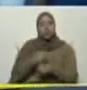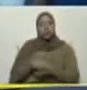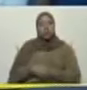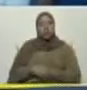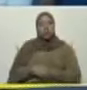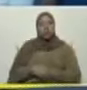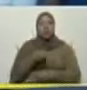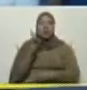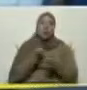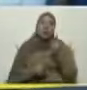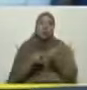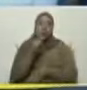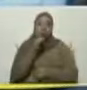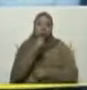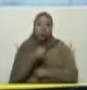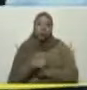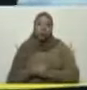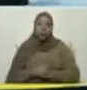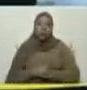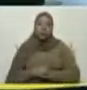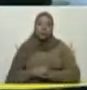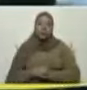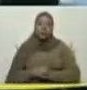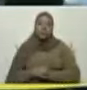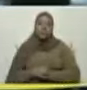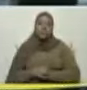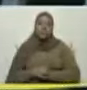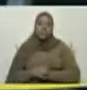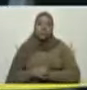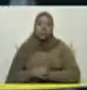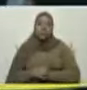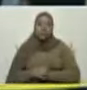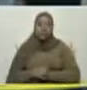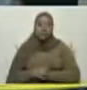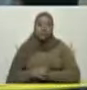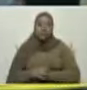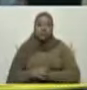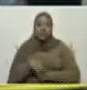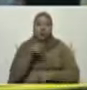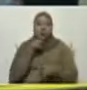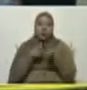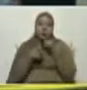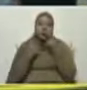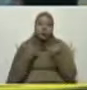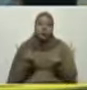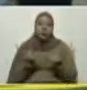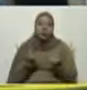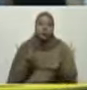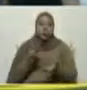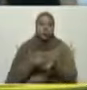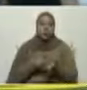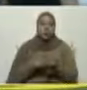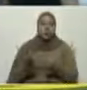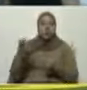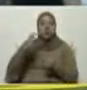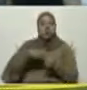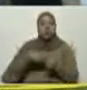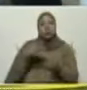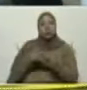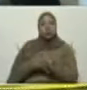repente volteó a la puerta y entró